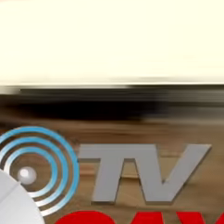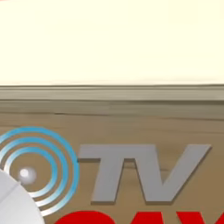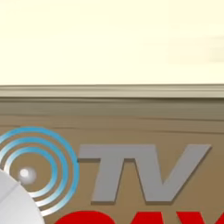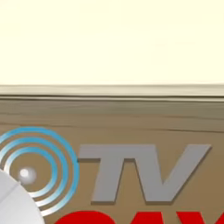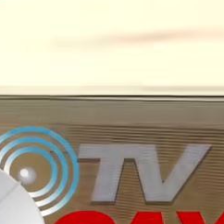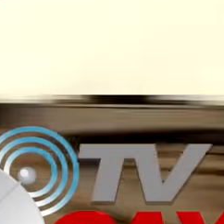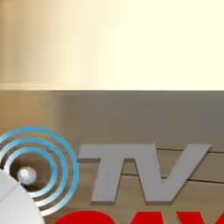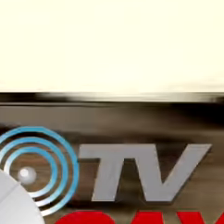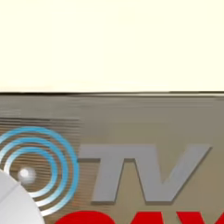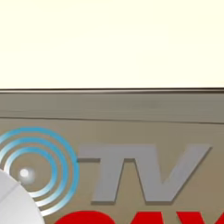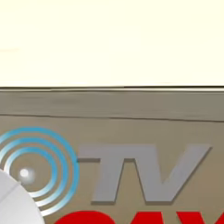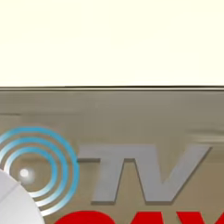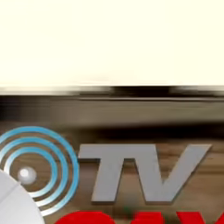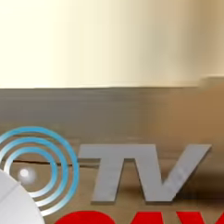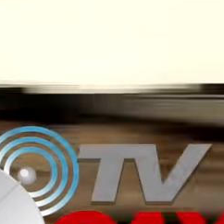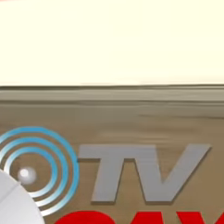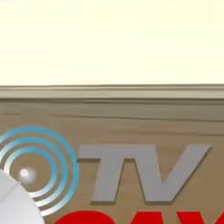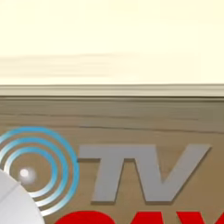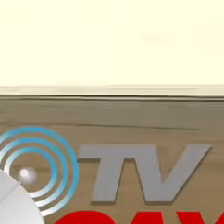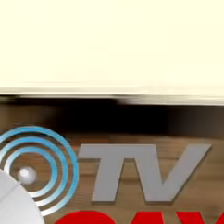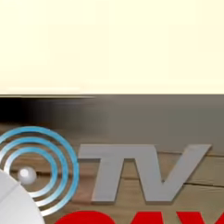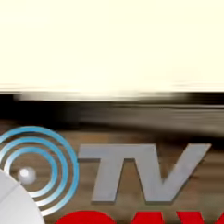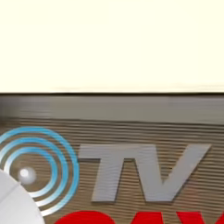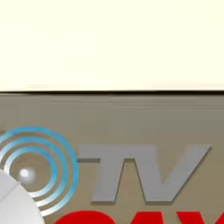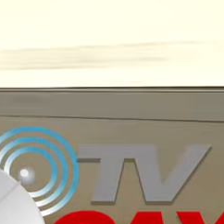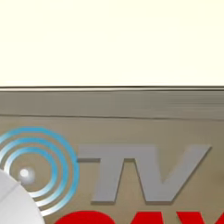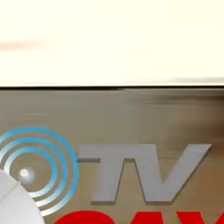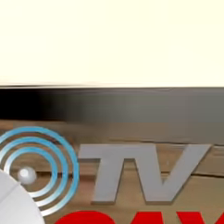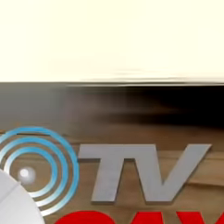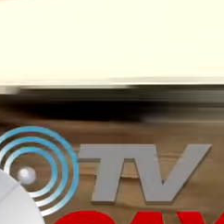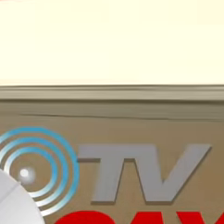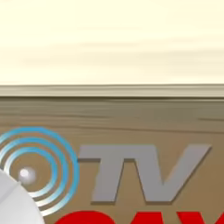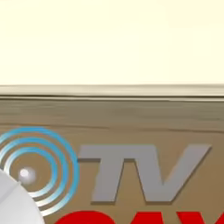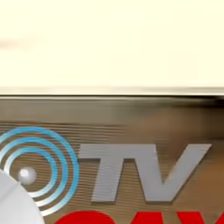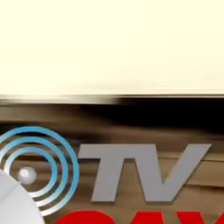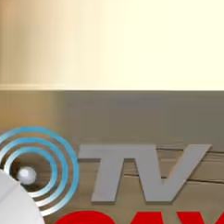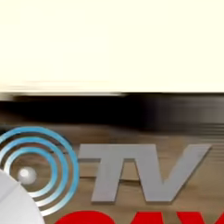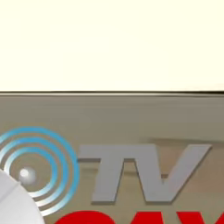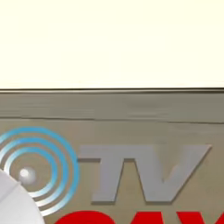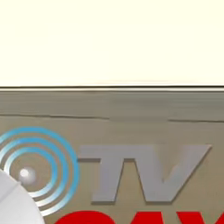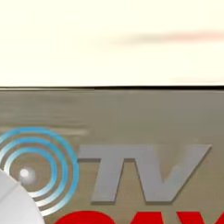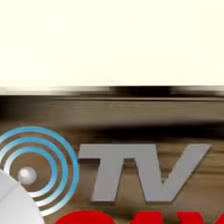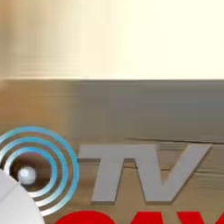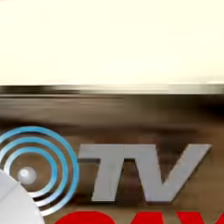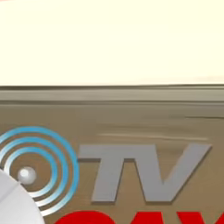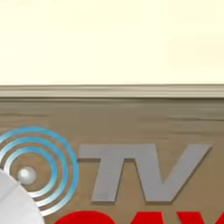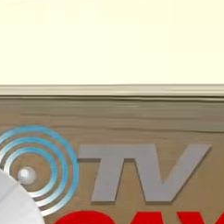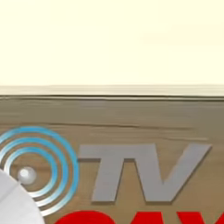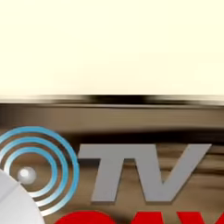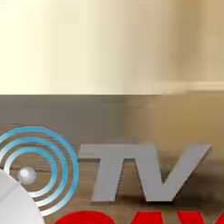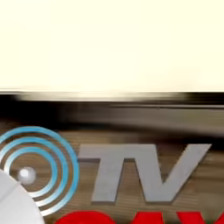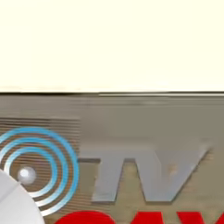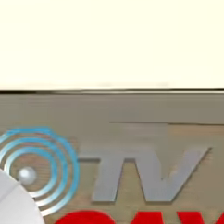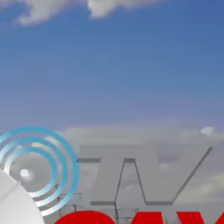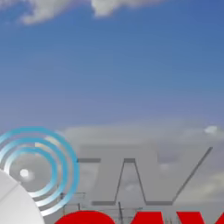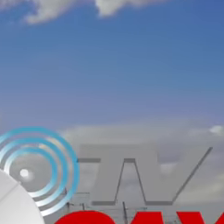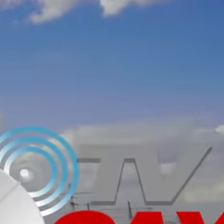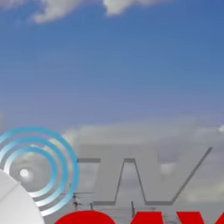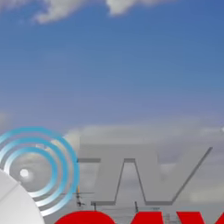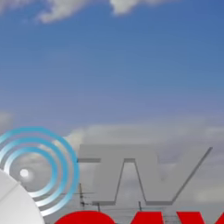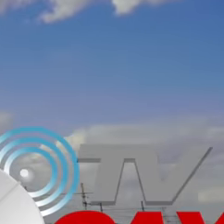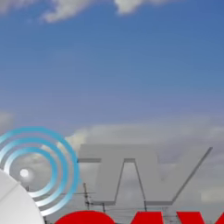además de que ya no se utilizaría combustibles fósiles, ya que todo el sistema de trenes sería